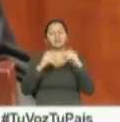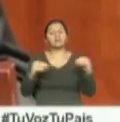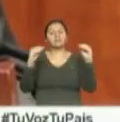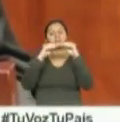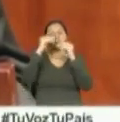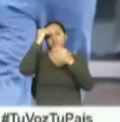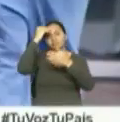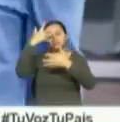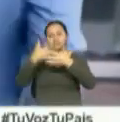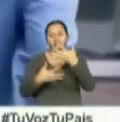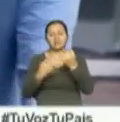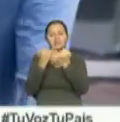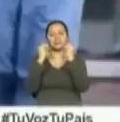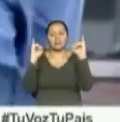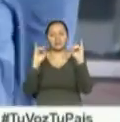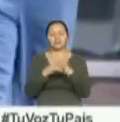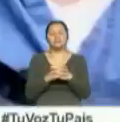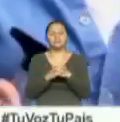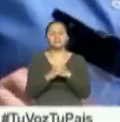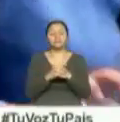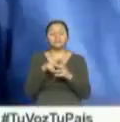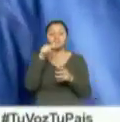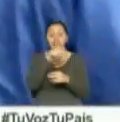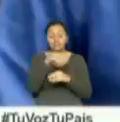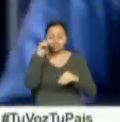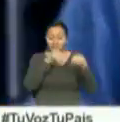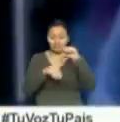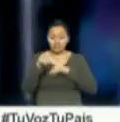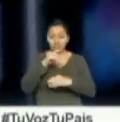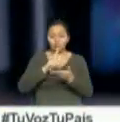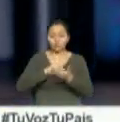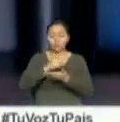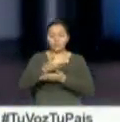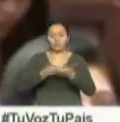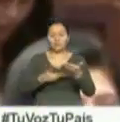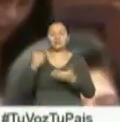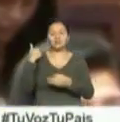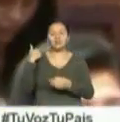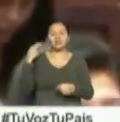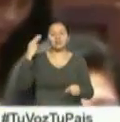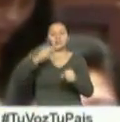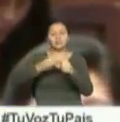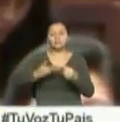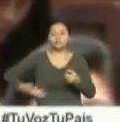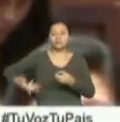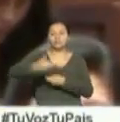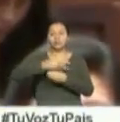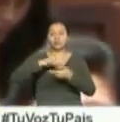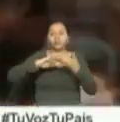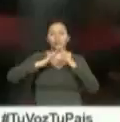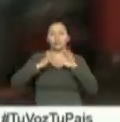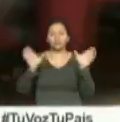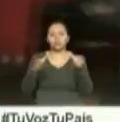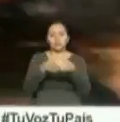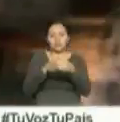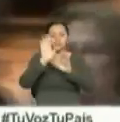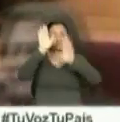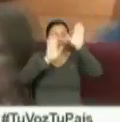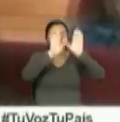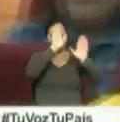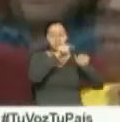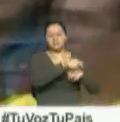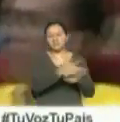es independencia. Para la construcción del documento se ha contado con la participación activa de las comunidades,